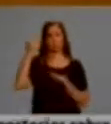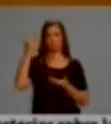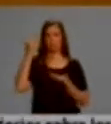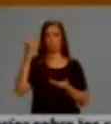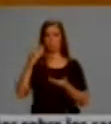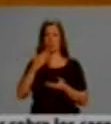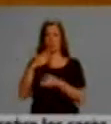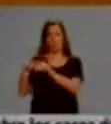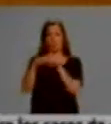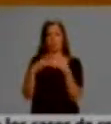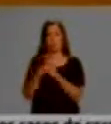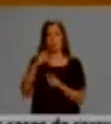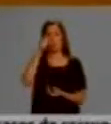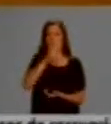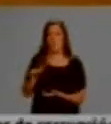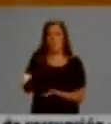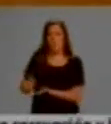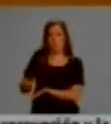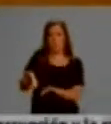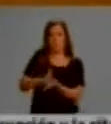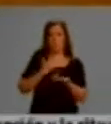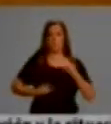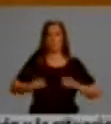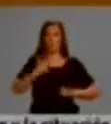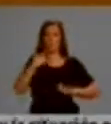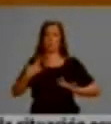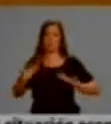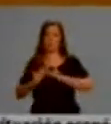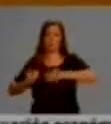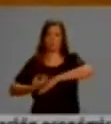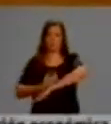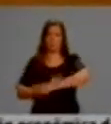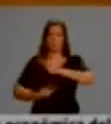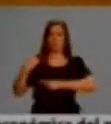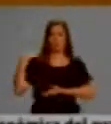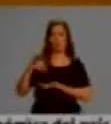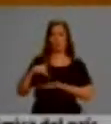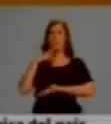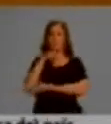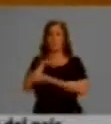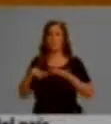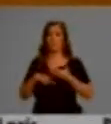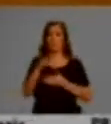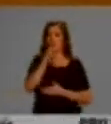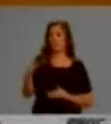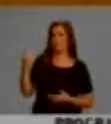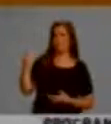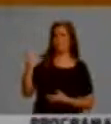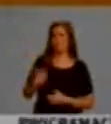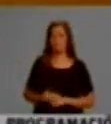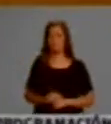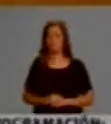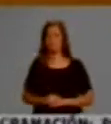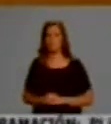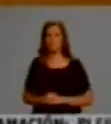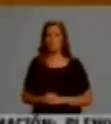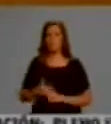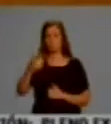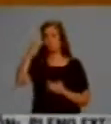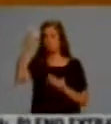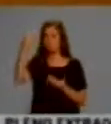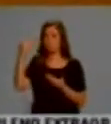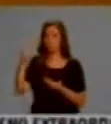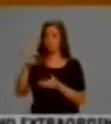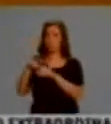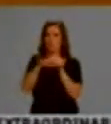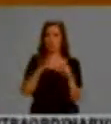y de solidaridad con las víctimas del accidente ferroviario que tuvo lugar en Galicia la semana pasada. Condolencia